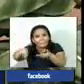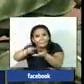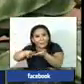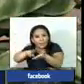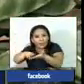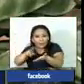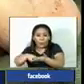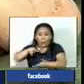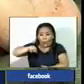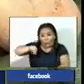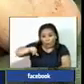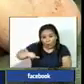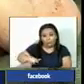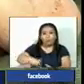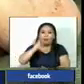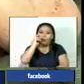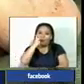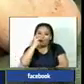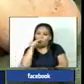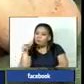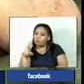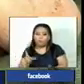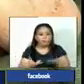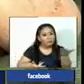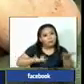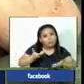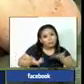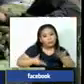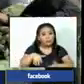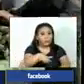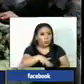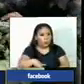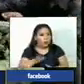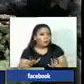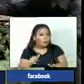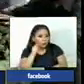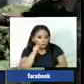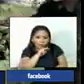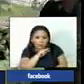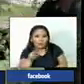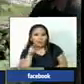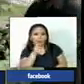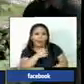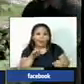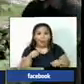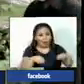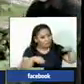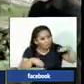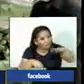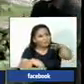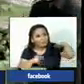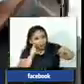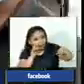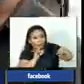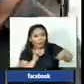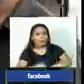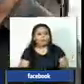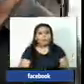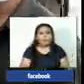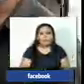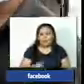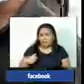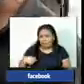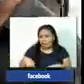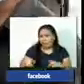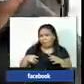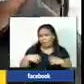limones y mangos para venderlos en este lugar, aprovechando el paso de automovilistas. Así lo vamos